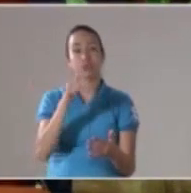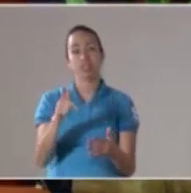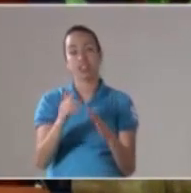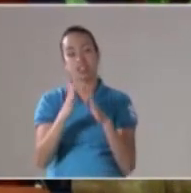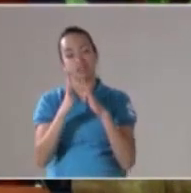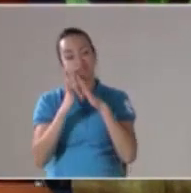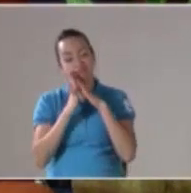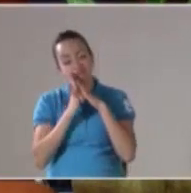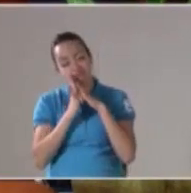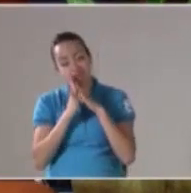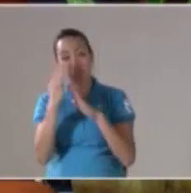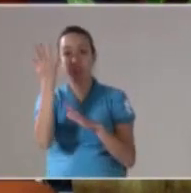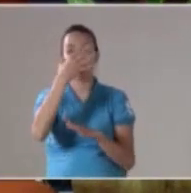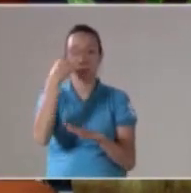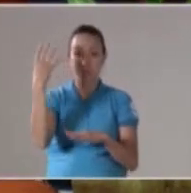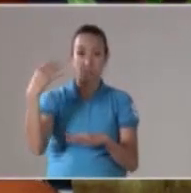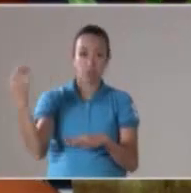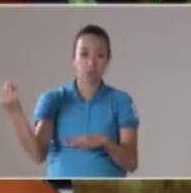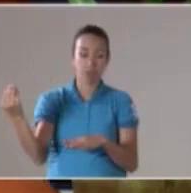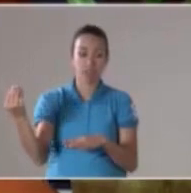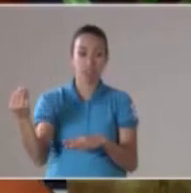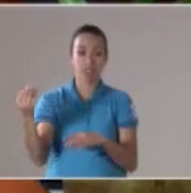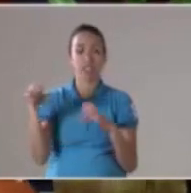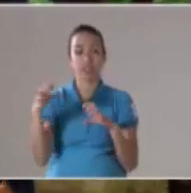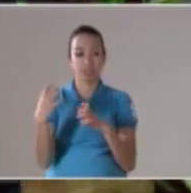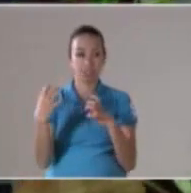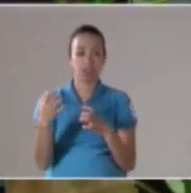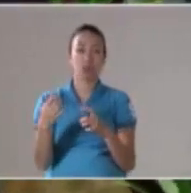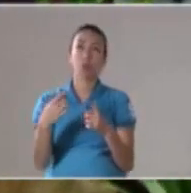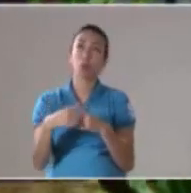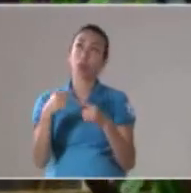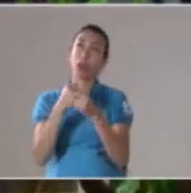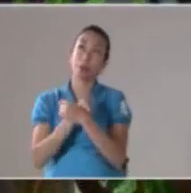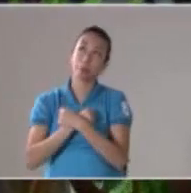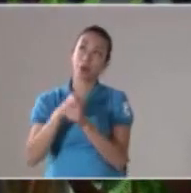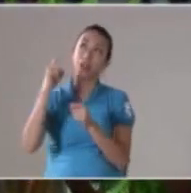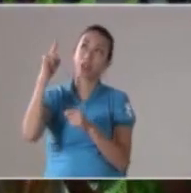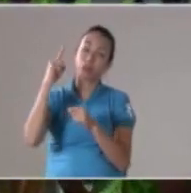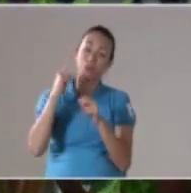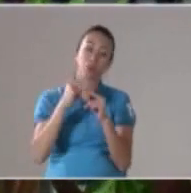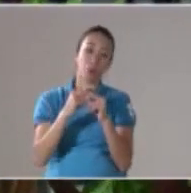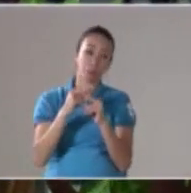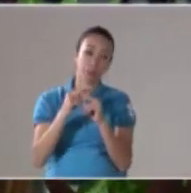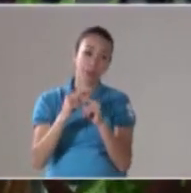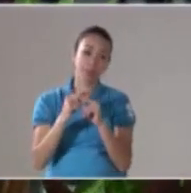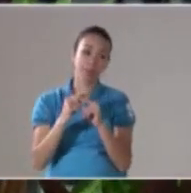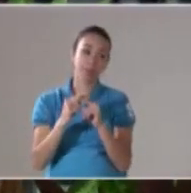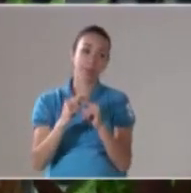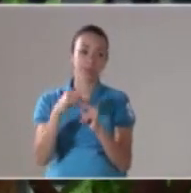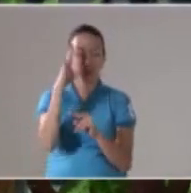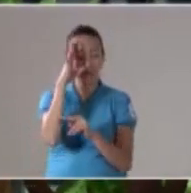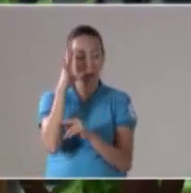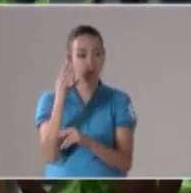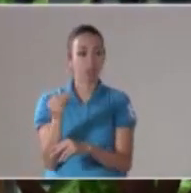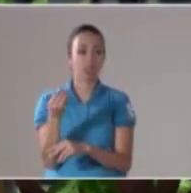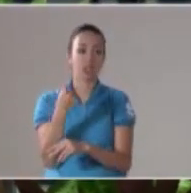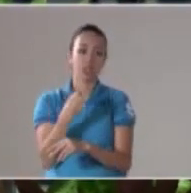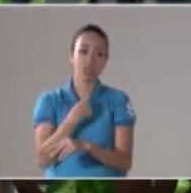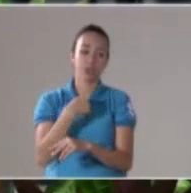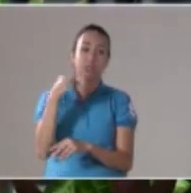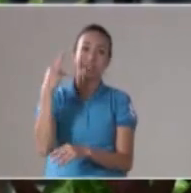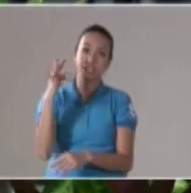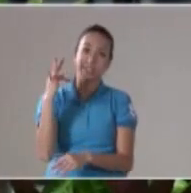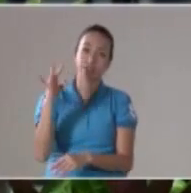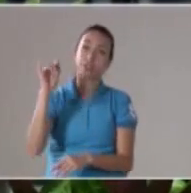adormecimiento espiritual. Entonces, por amor a tu nombre, Señor, porque he testificado que tú